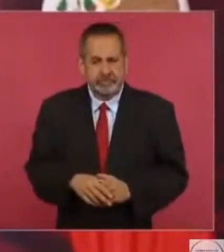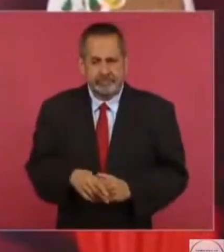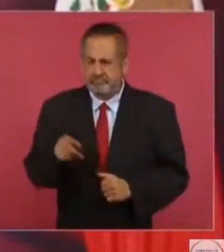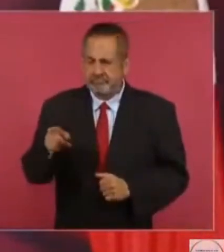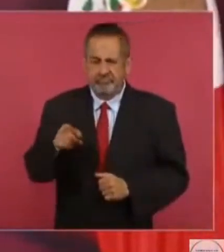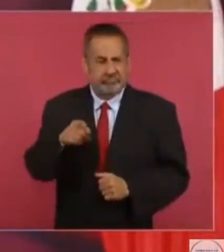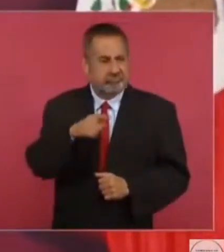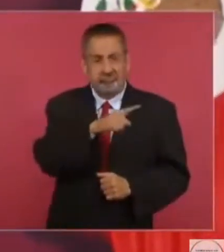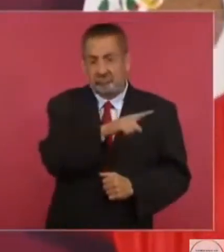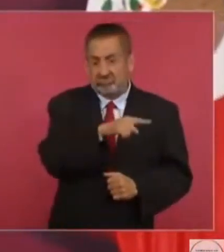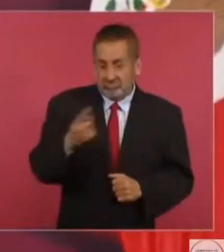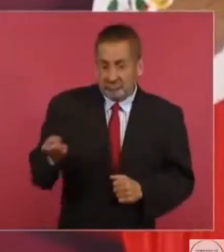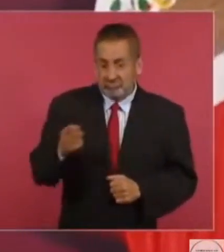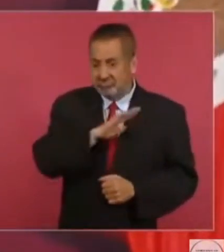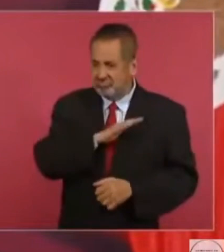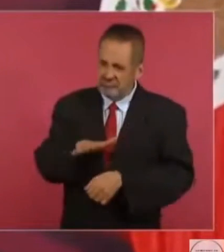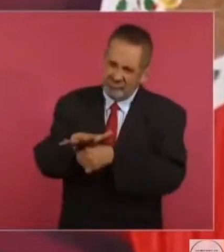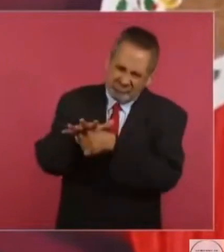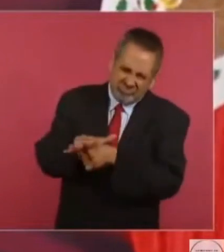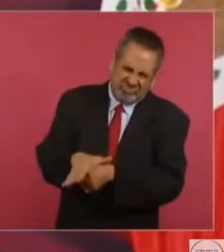represión,